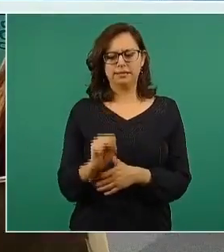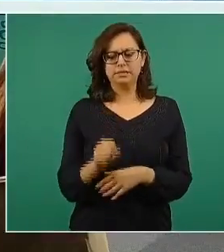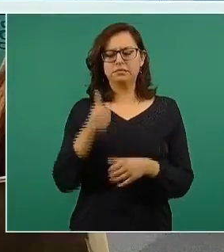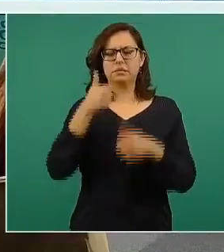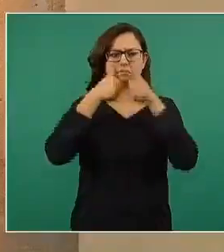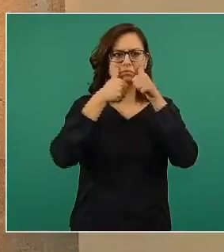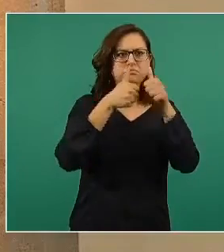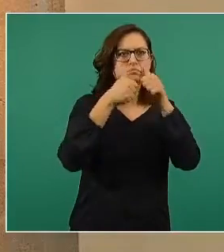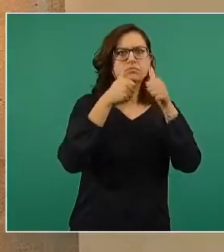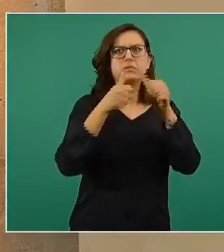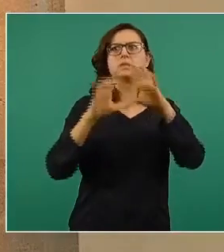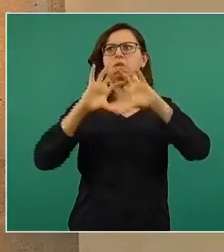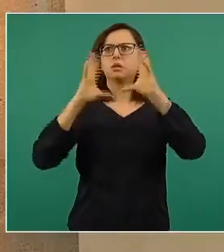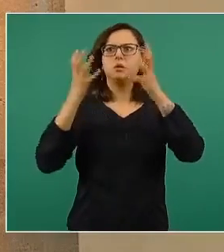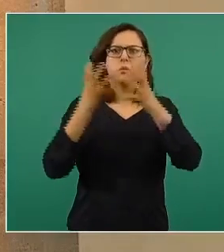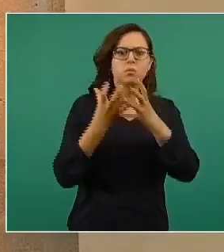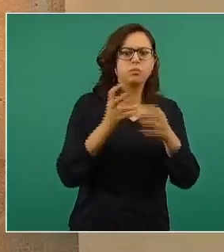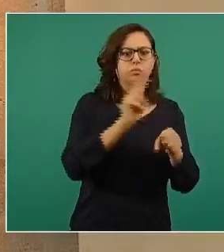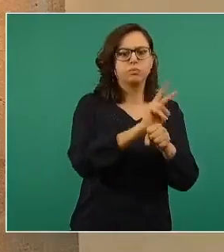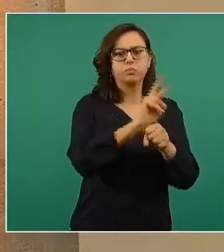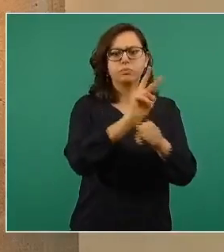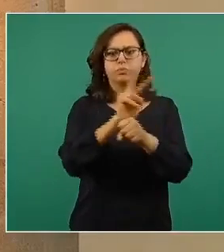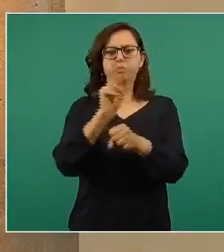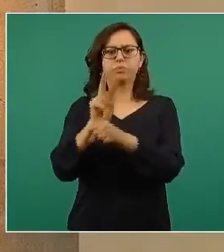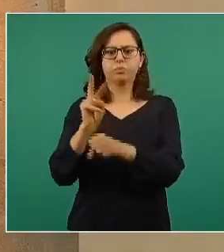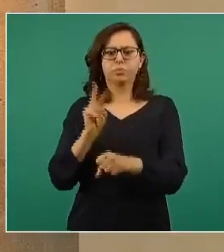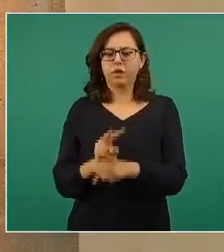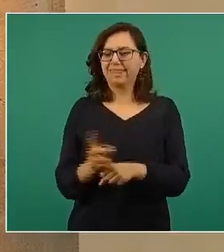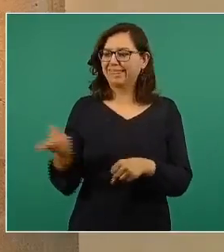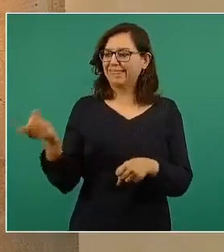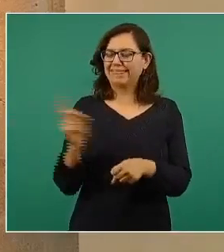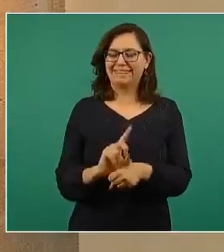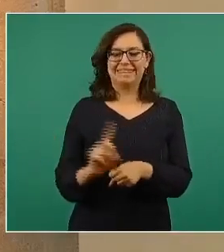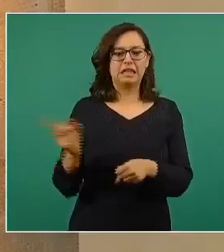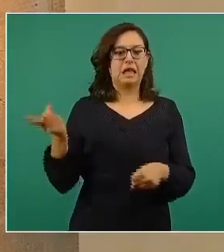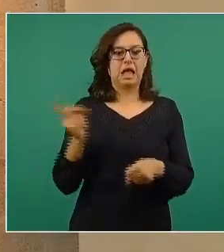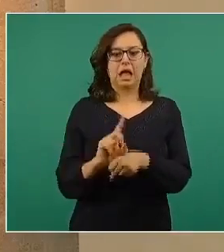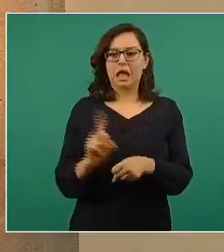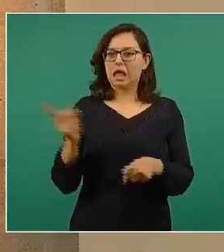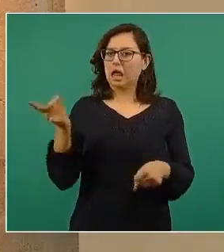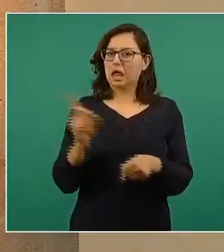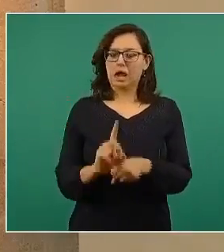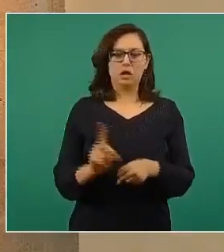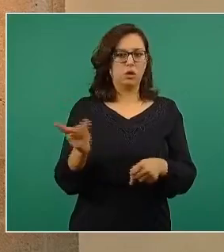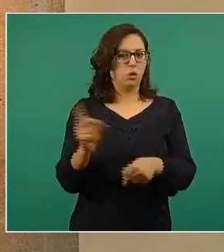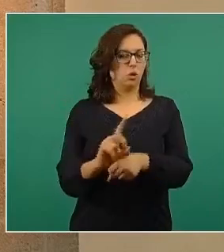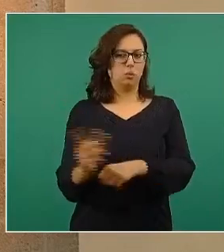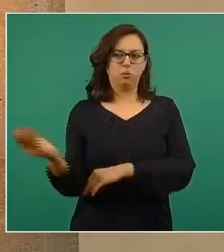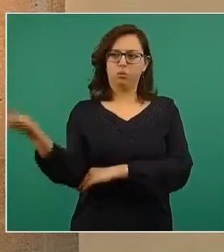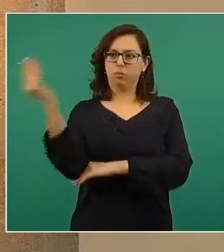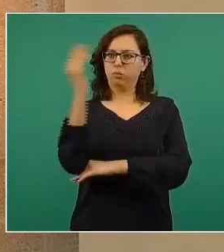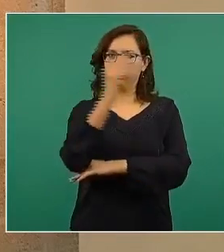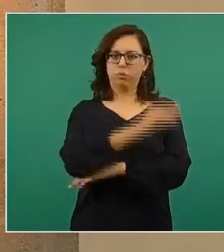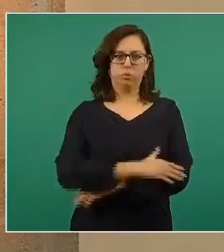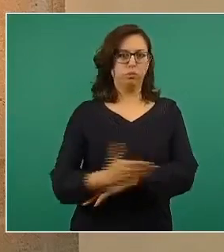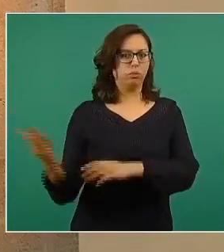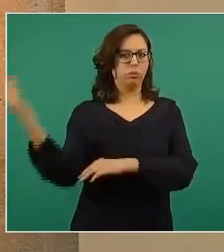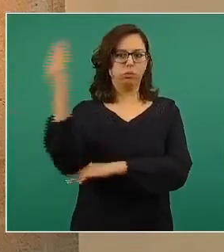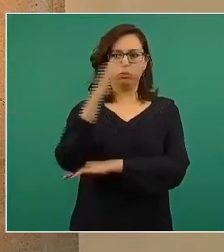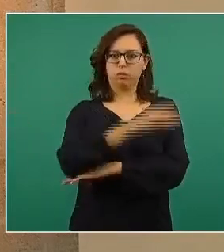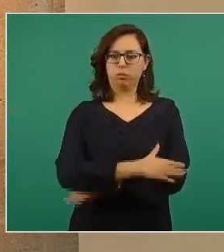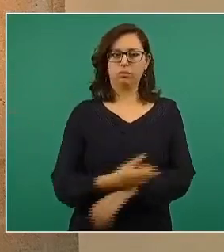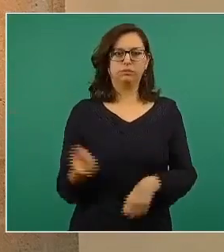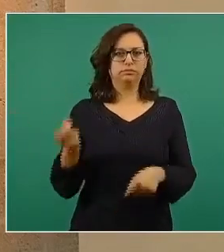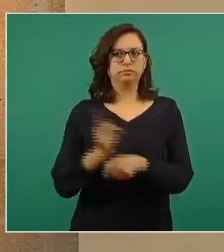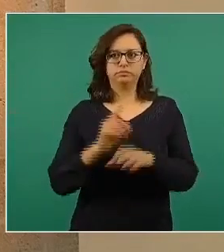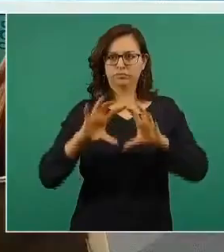realiza este monitoreo y este alertamiento 24 horas, 7 días a la semana, 365 días al año, y es necesario que la